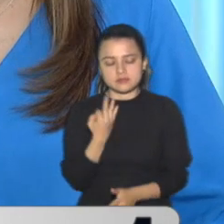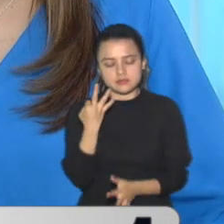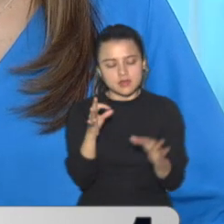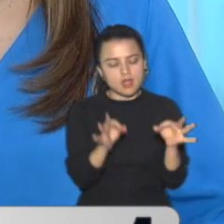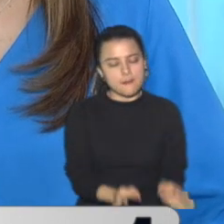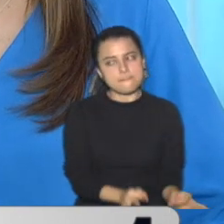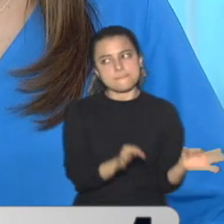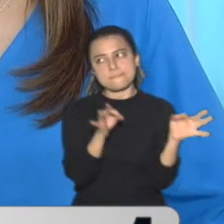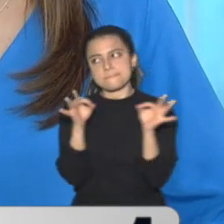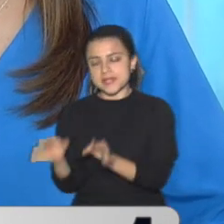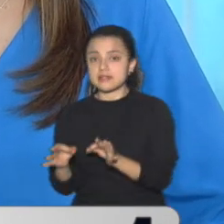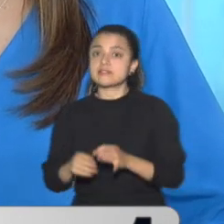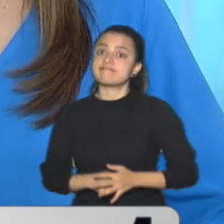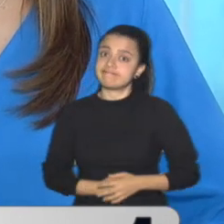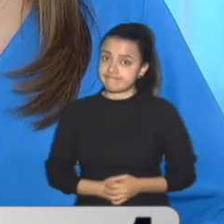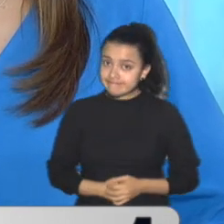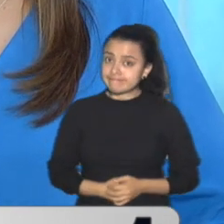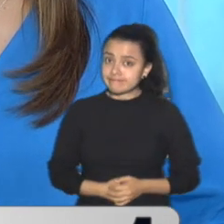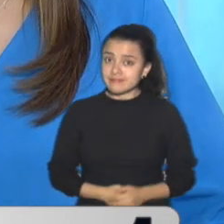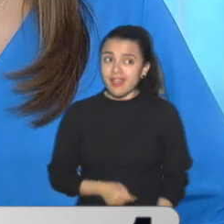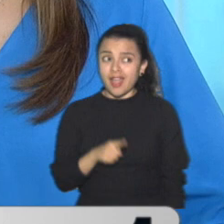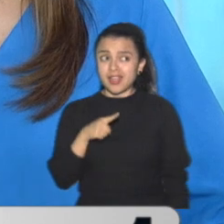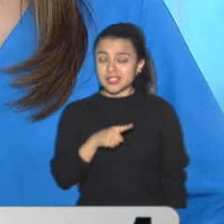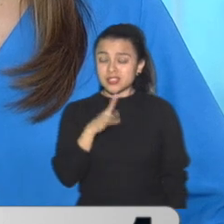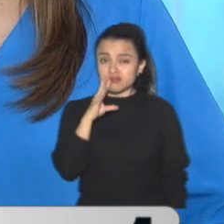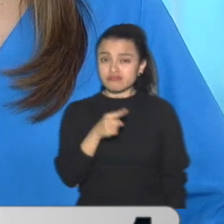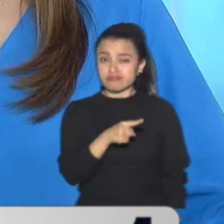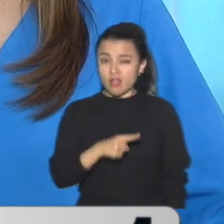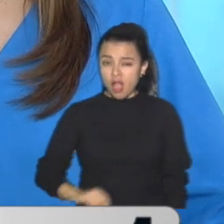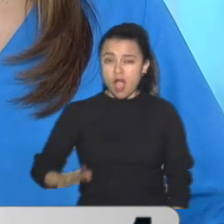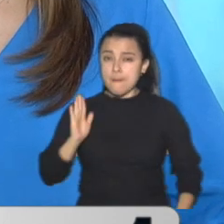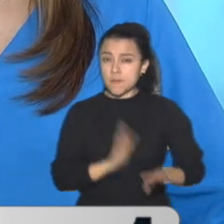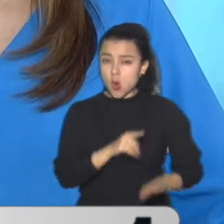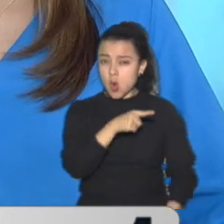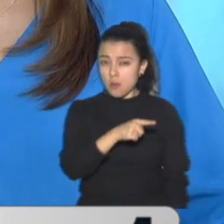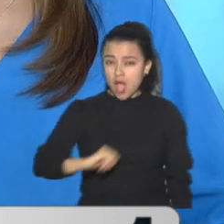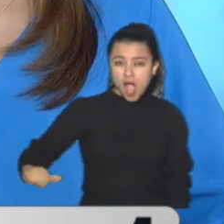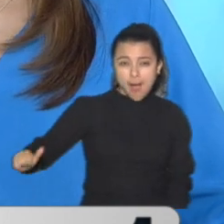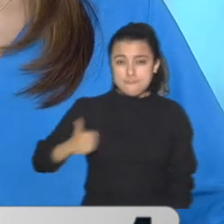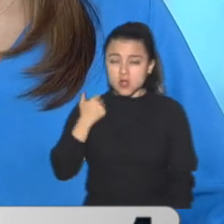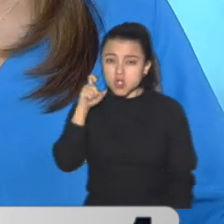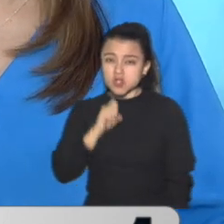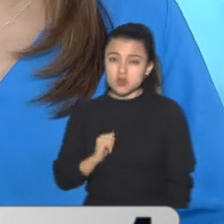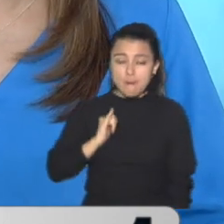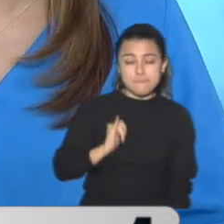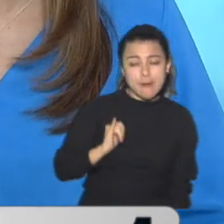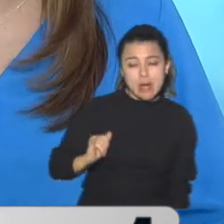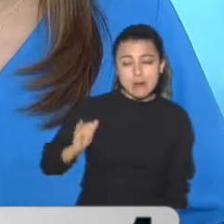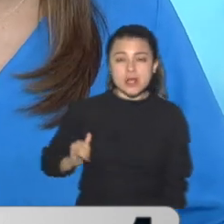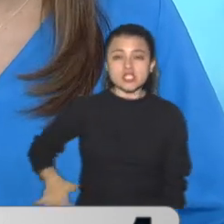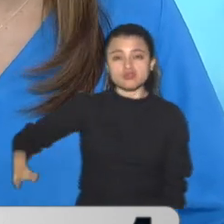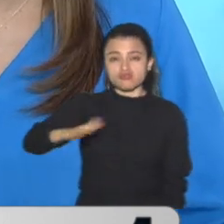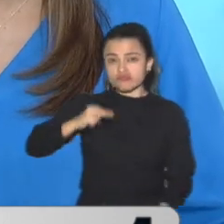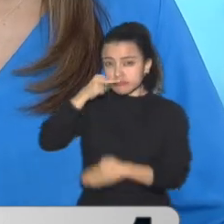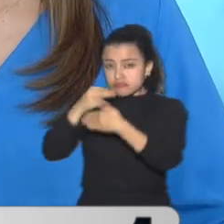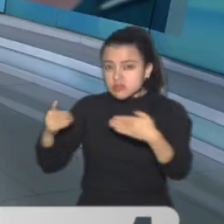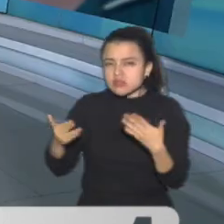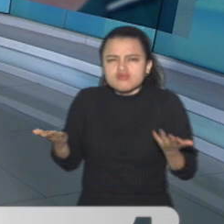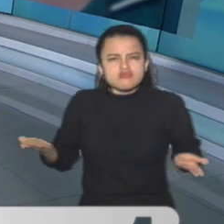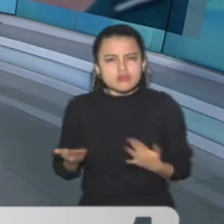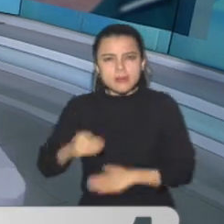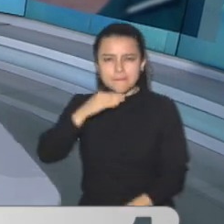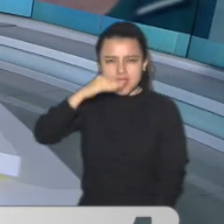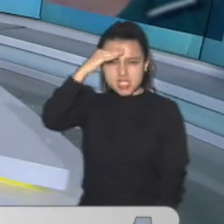señalado de abusar de un grupo de niños en una escuela de medellín el 10 de julio se cumplirá un año de haberse entregado a las autoridades